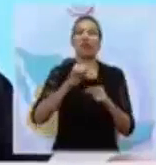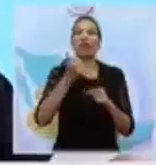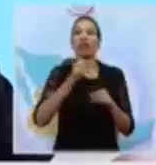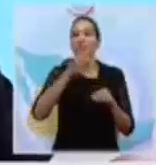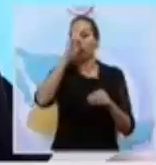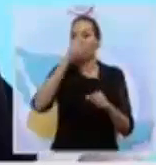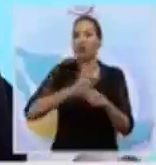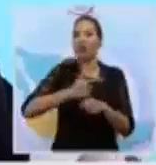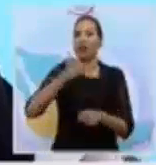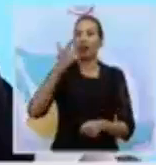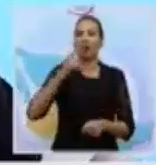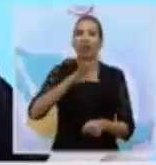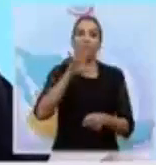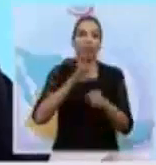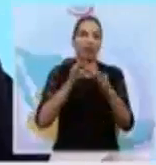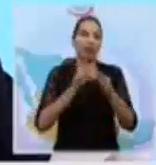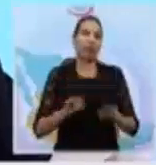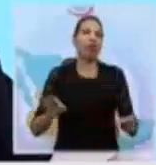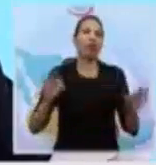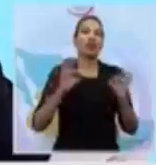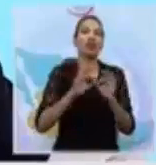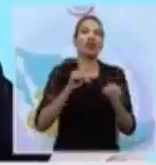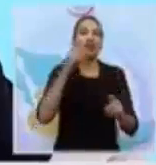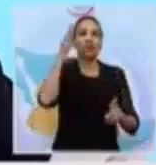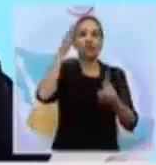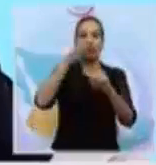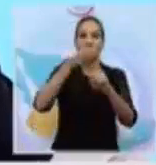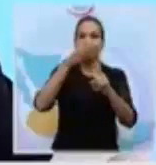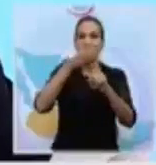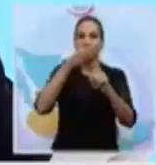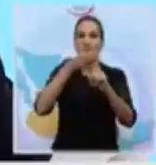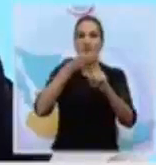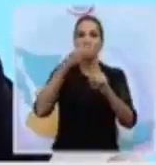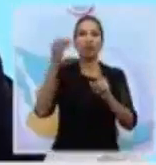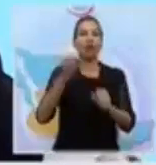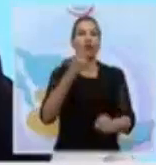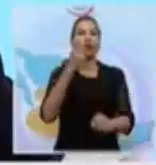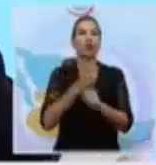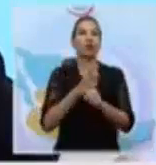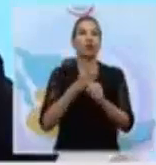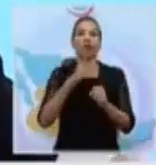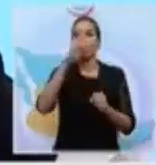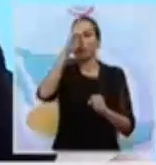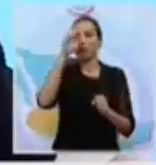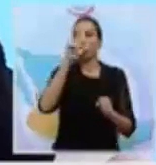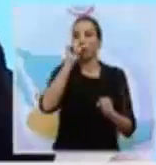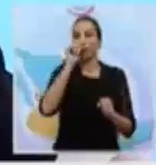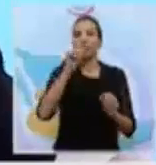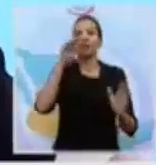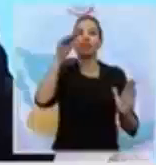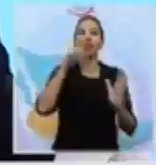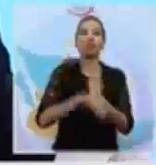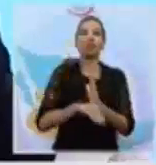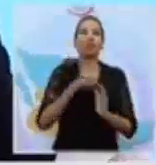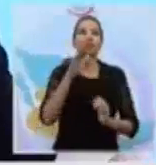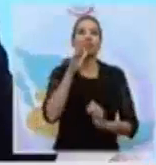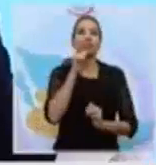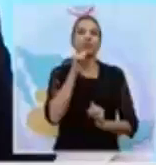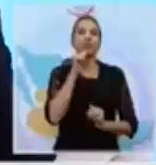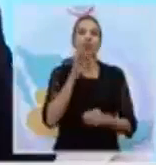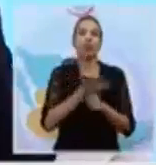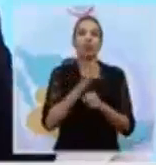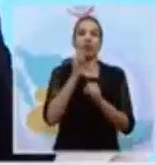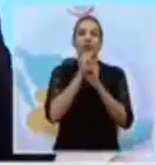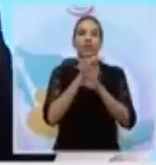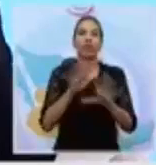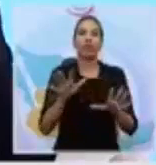Otra muy grave, muy importante, la focalización de las oportunidades es un fracaso total. Les doy